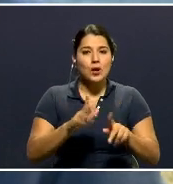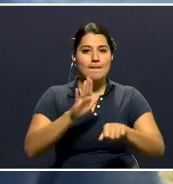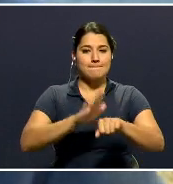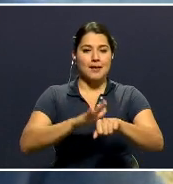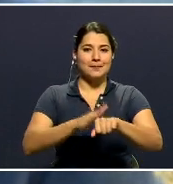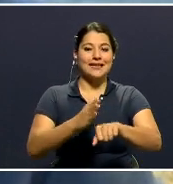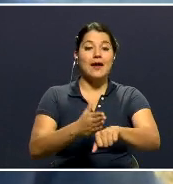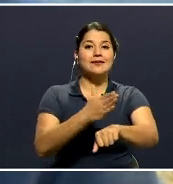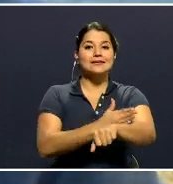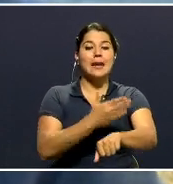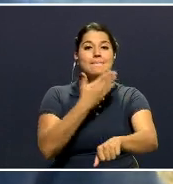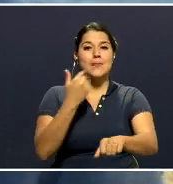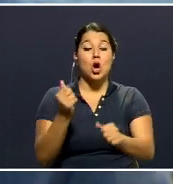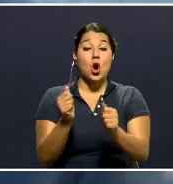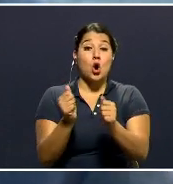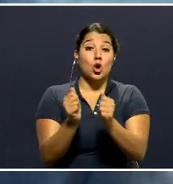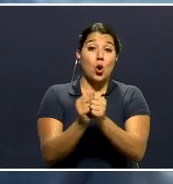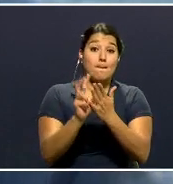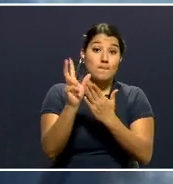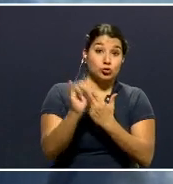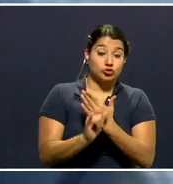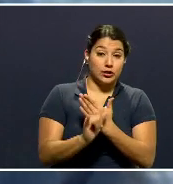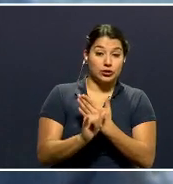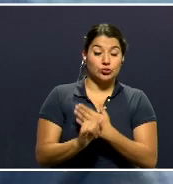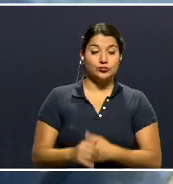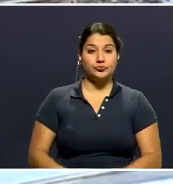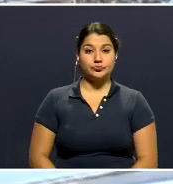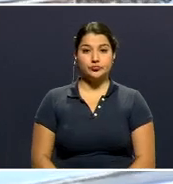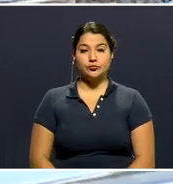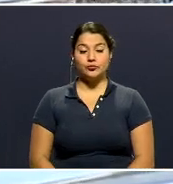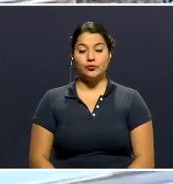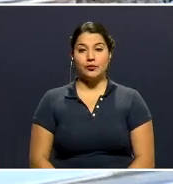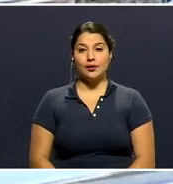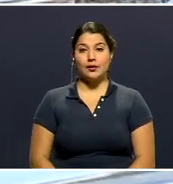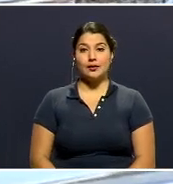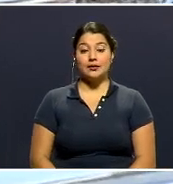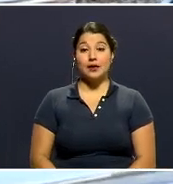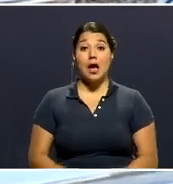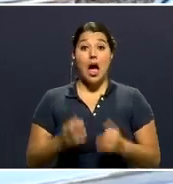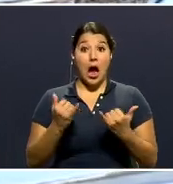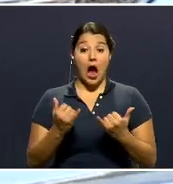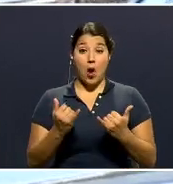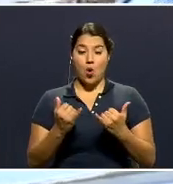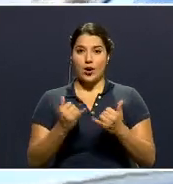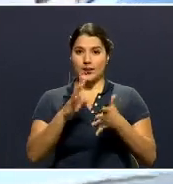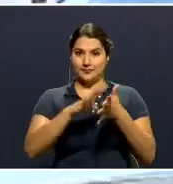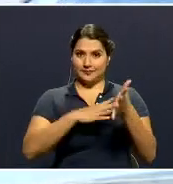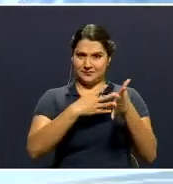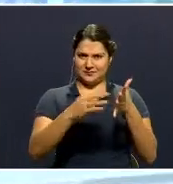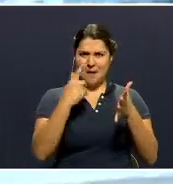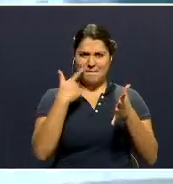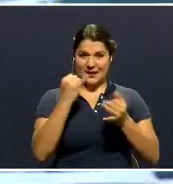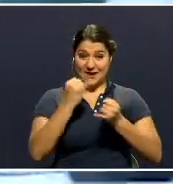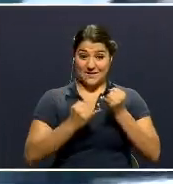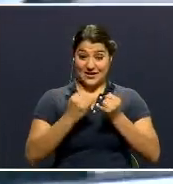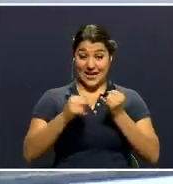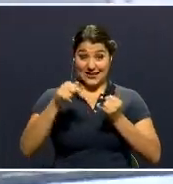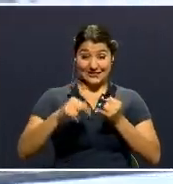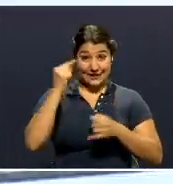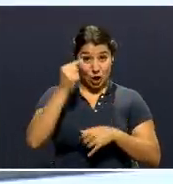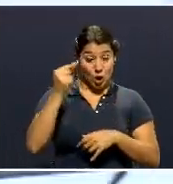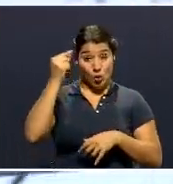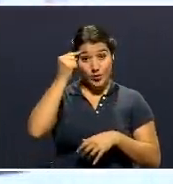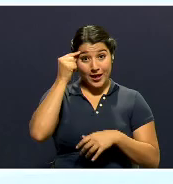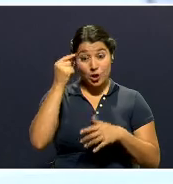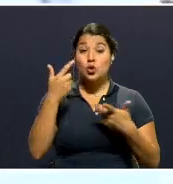incluso mejor las iniciativas que le ha venido impulsando desde el ministerio. De acuerdo con lo programado, se estima que al finalizar esta administración